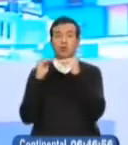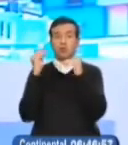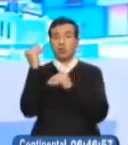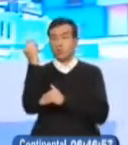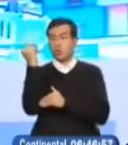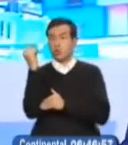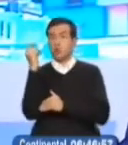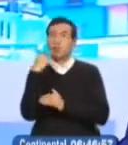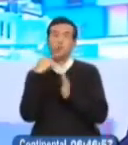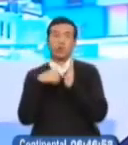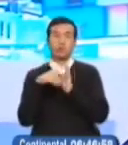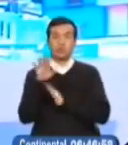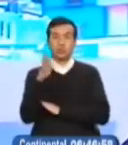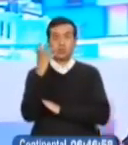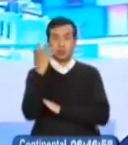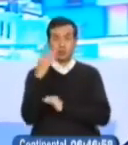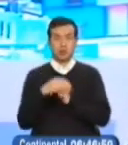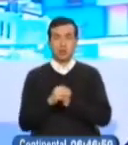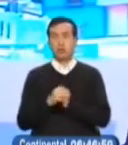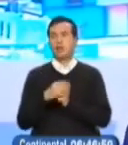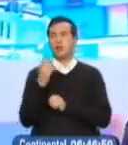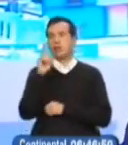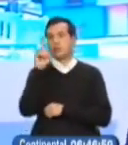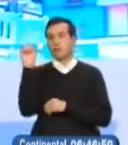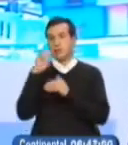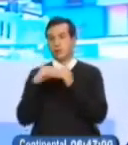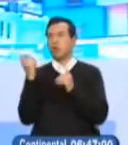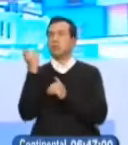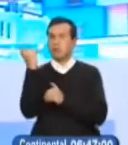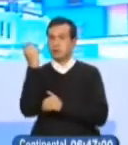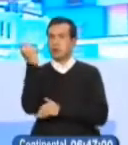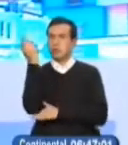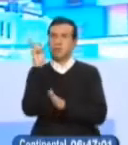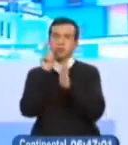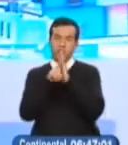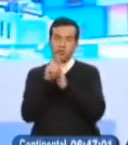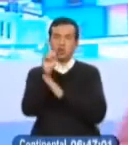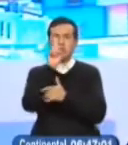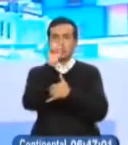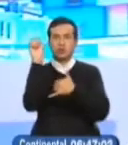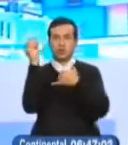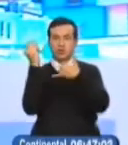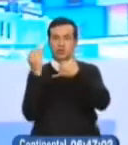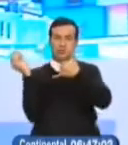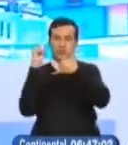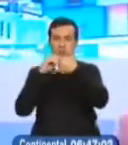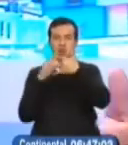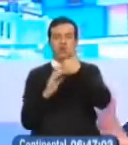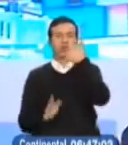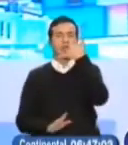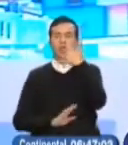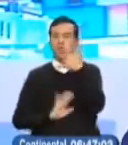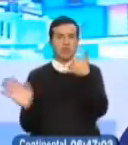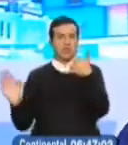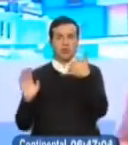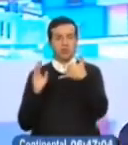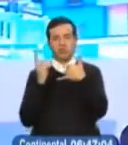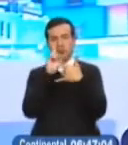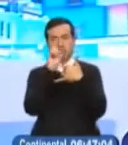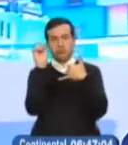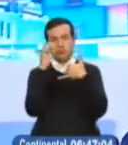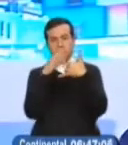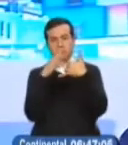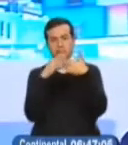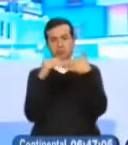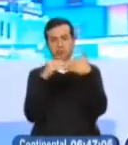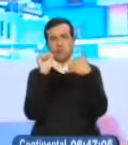dinero físico. Es decir, si quiere aperturar o tener un saldo de $100, tiene que depositar los $100, se acreditan en dinero electrónico y a partir de ahí usted